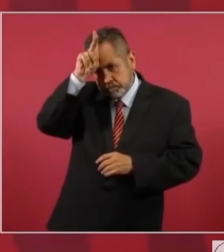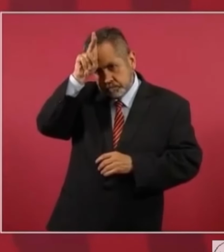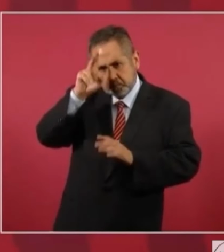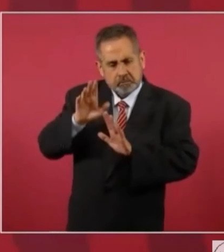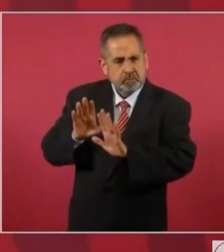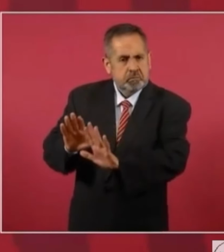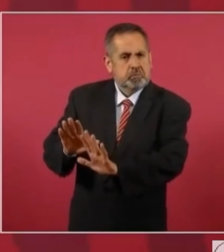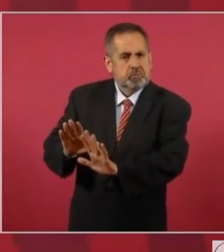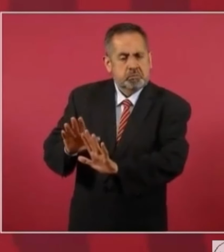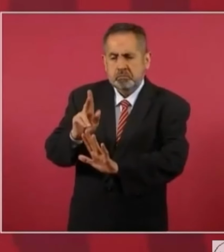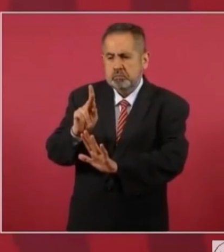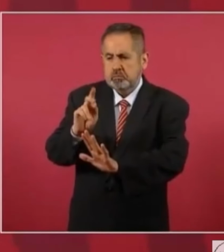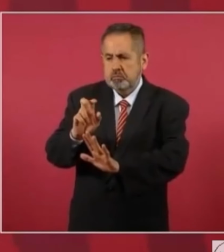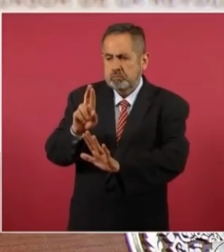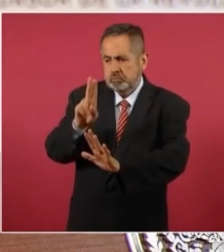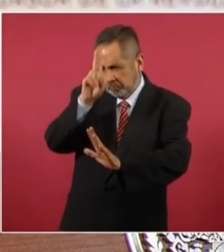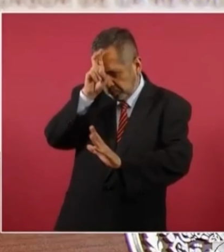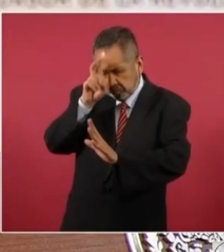porque se ve que ahí